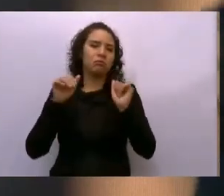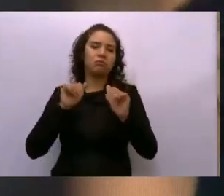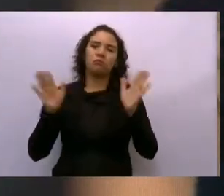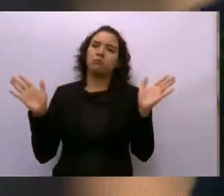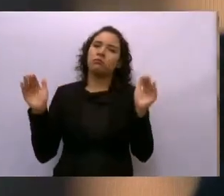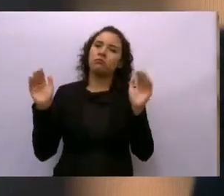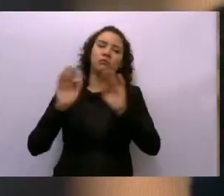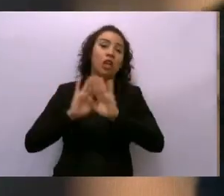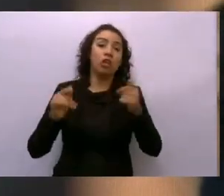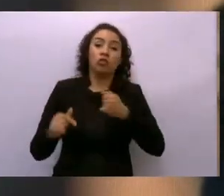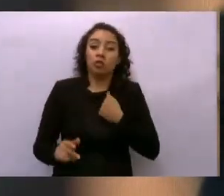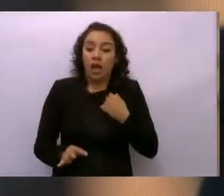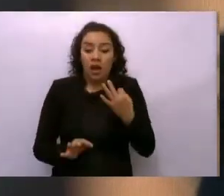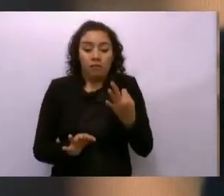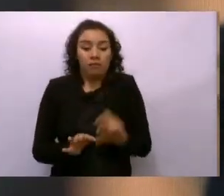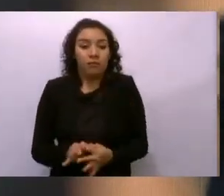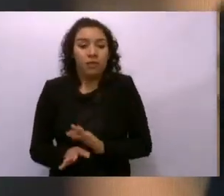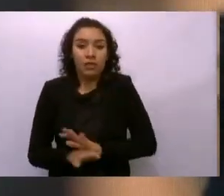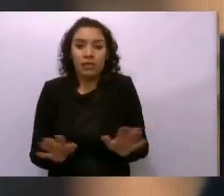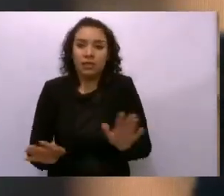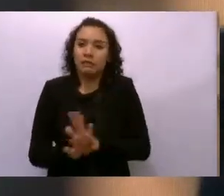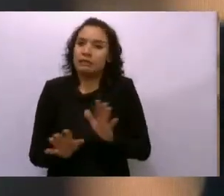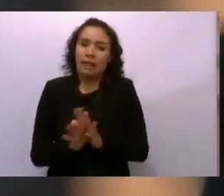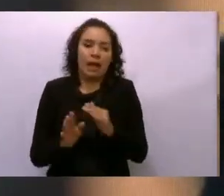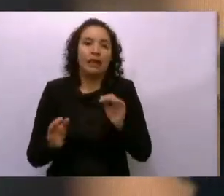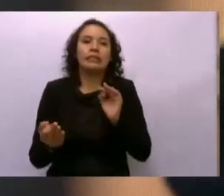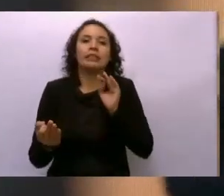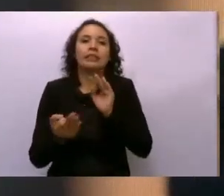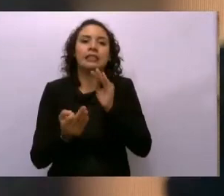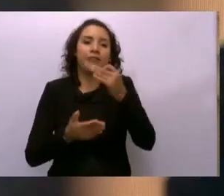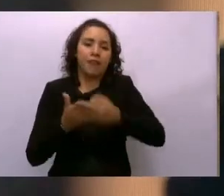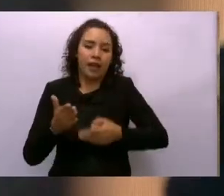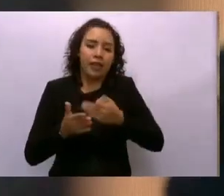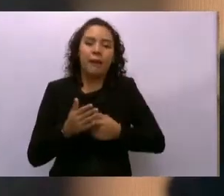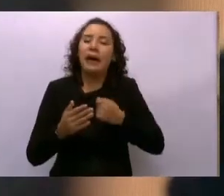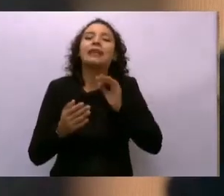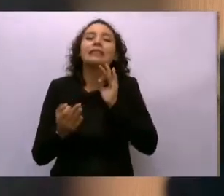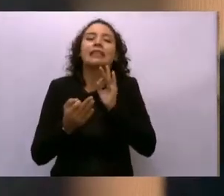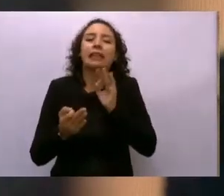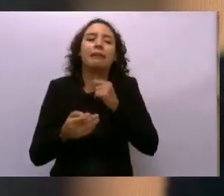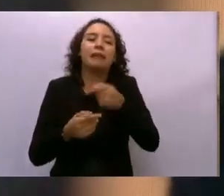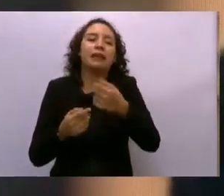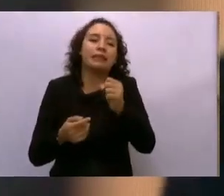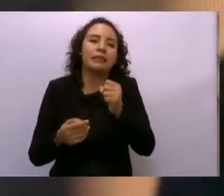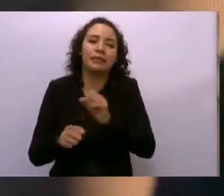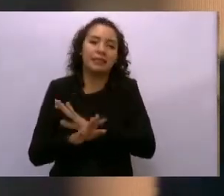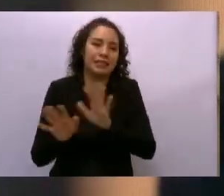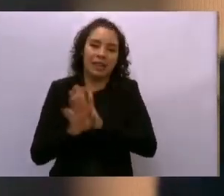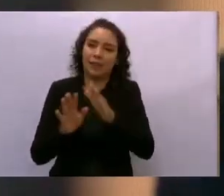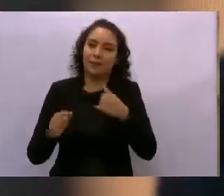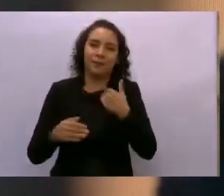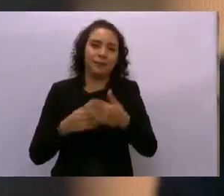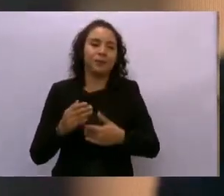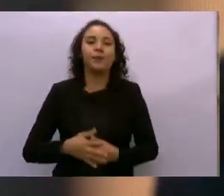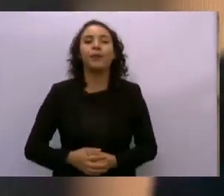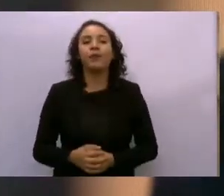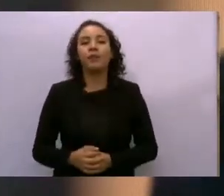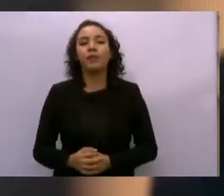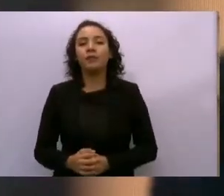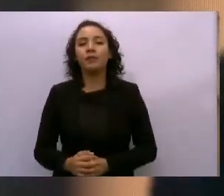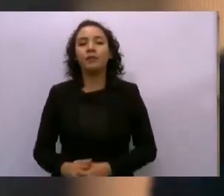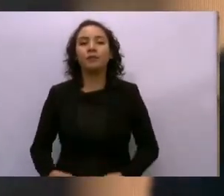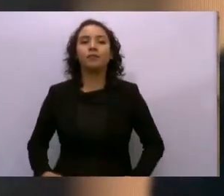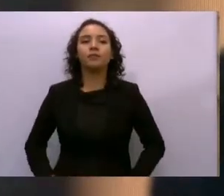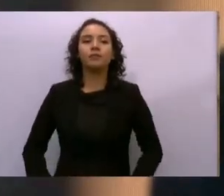Entonces ya cumplí, o ya estoy por cumplir, que todavía me falta. Hoy en la mañana también decía yo de que